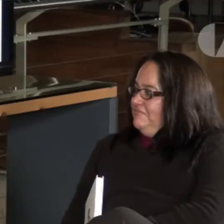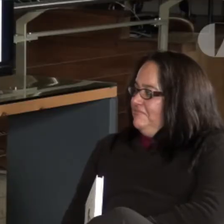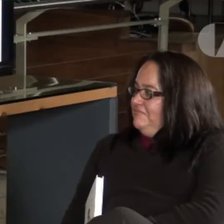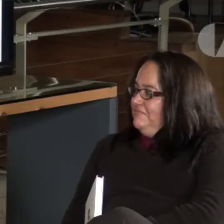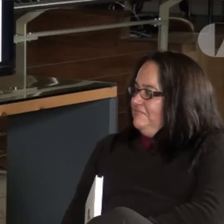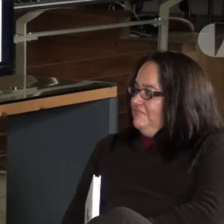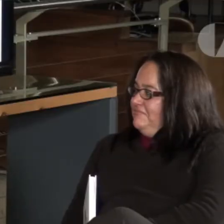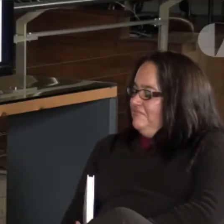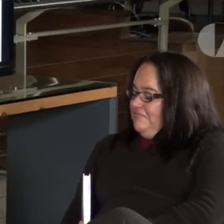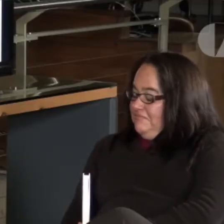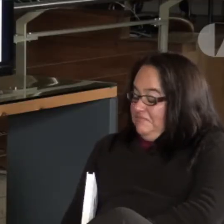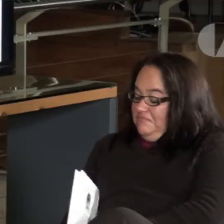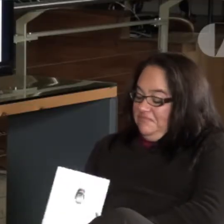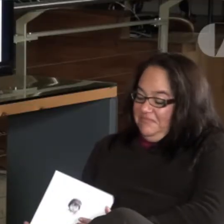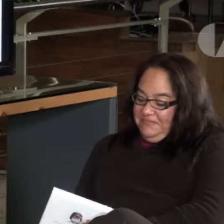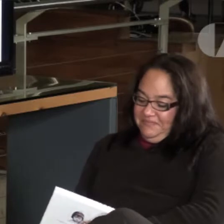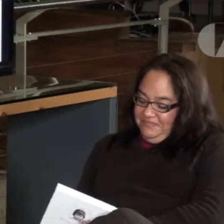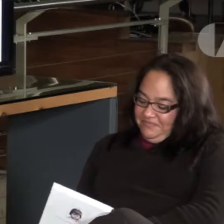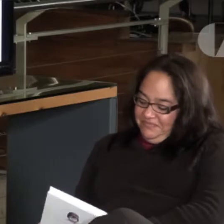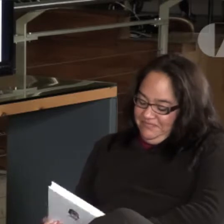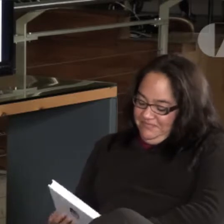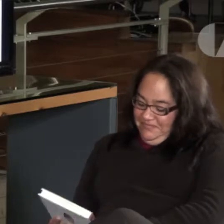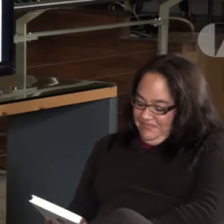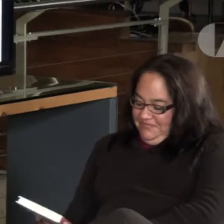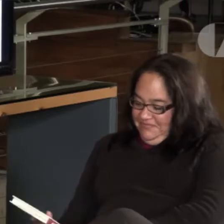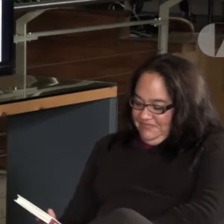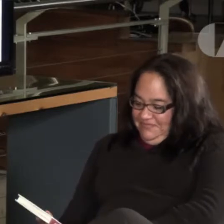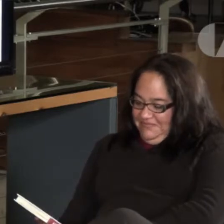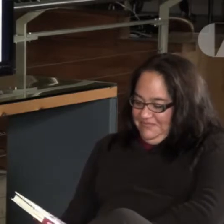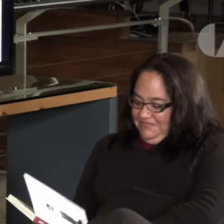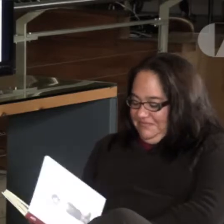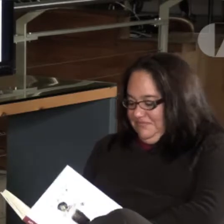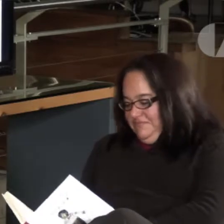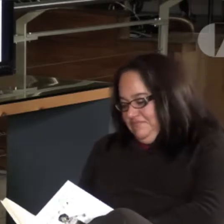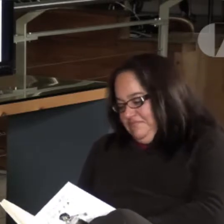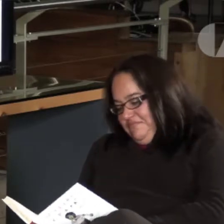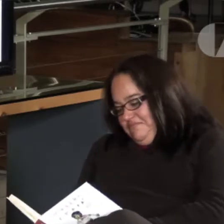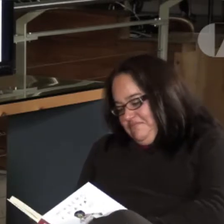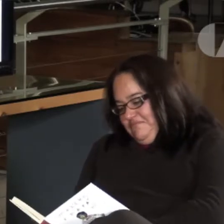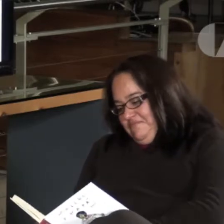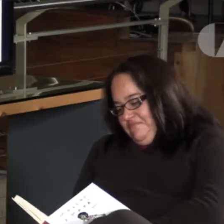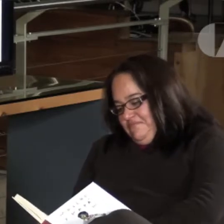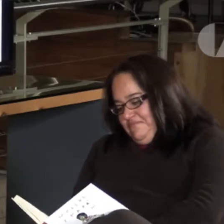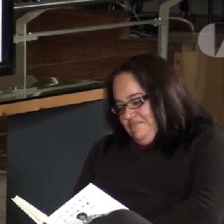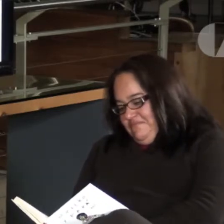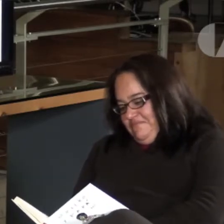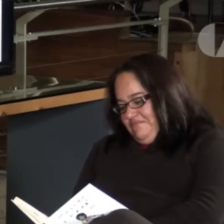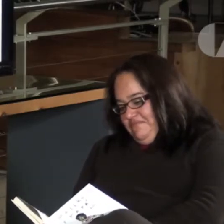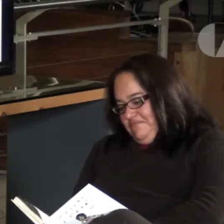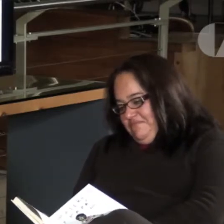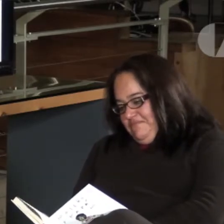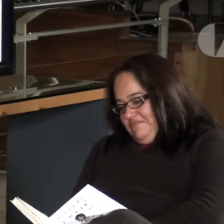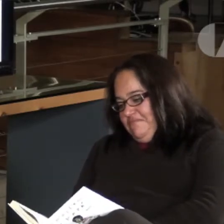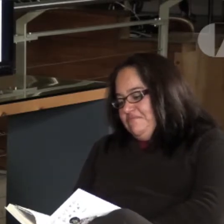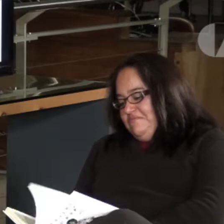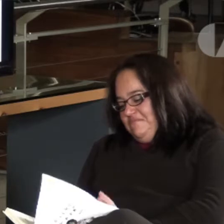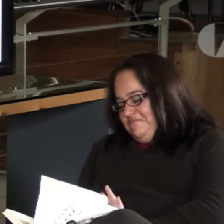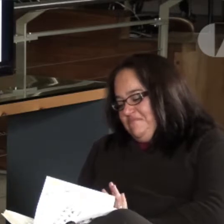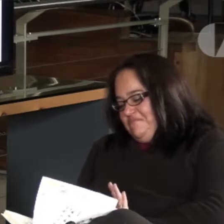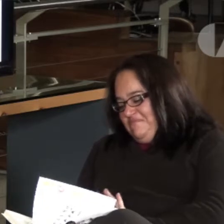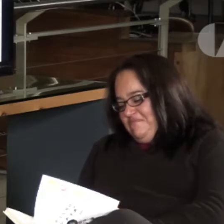no sea perdón o por ejemplo otra parte que me conmueve que es está hablando como del juego se pone y se quita la gorra